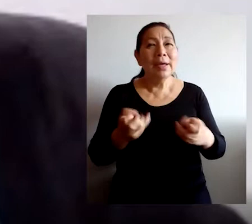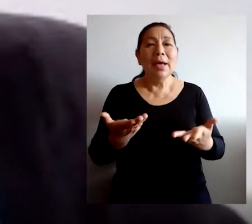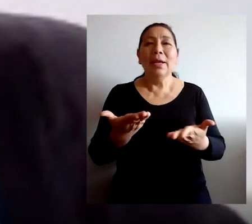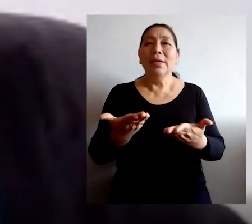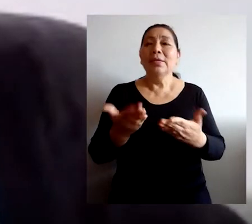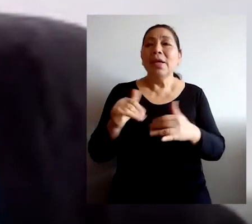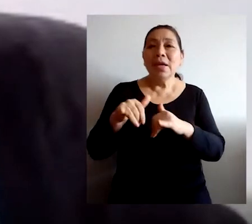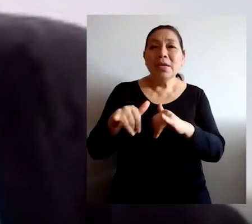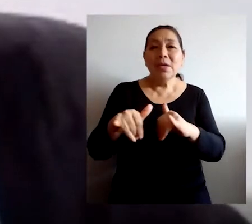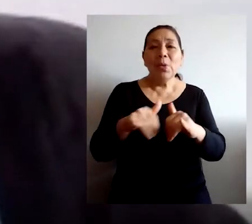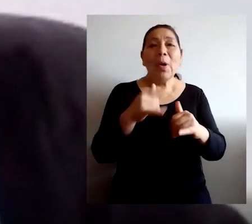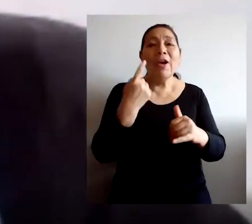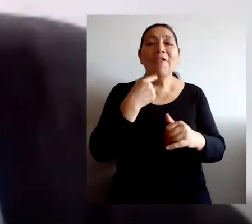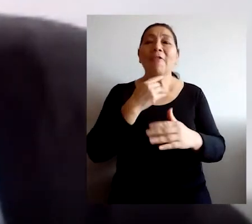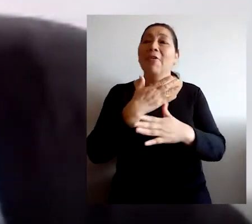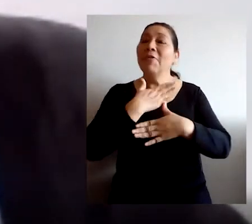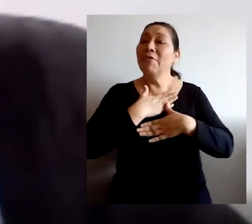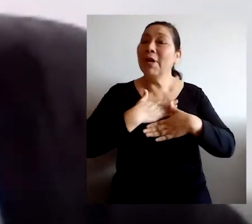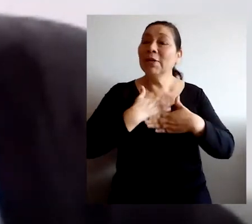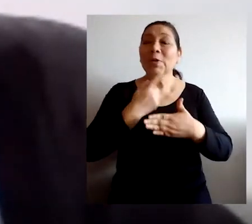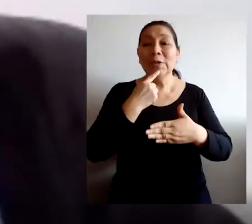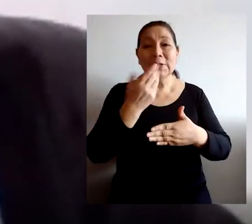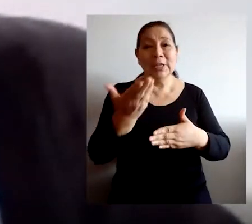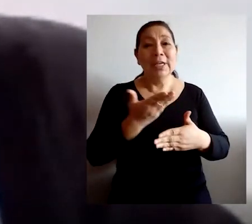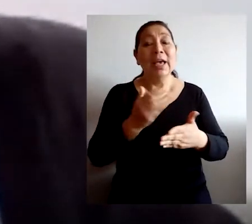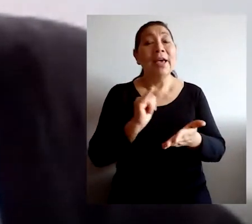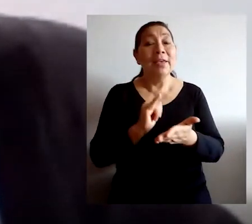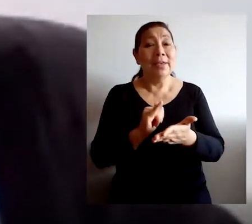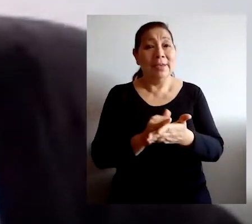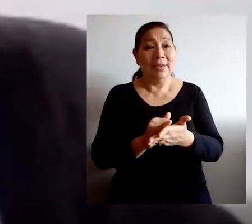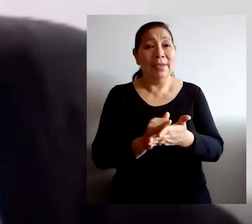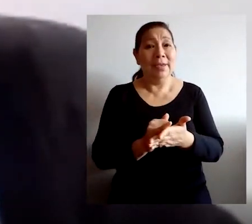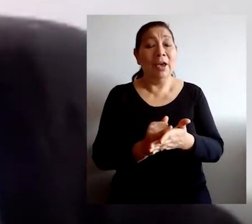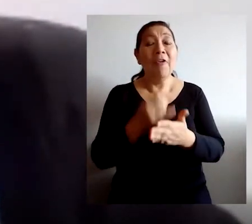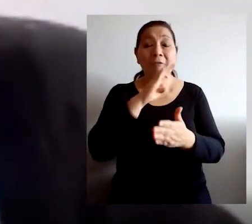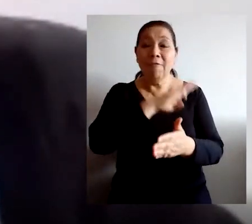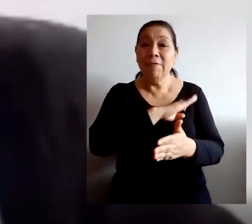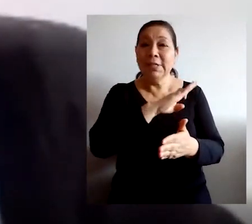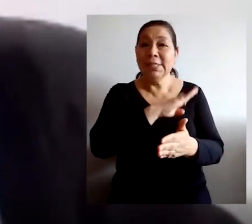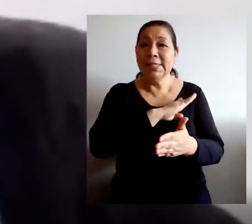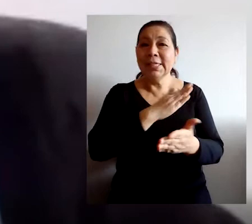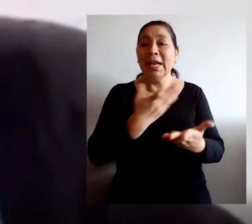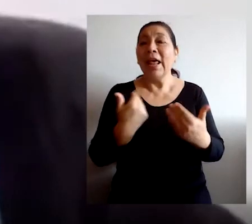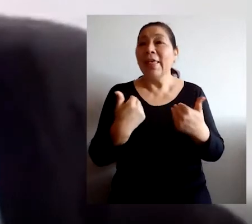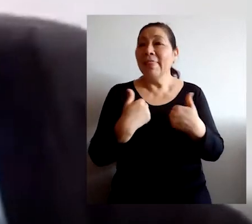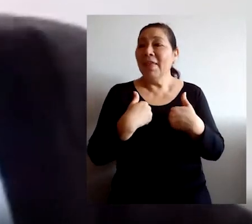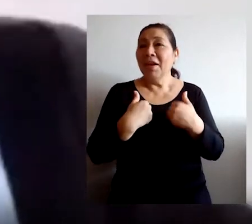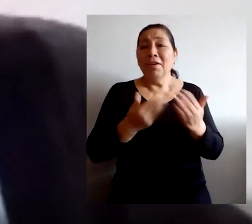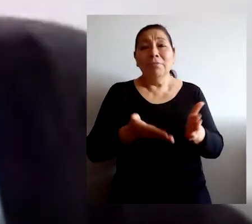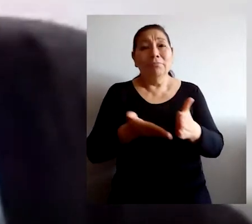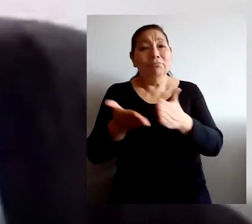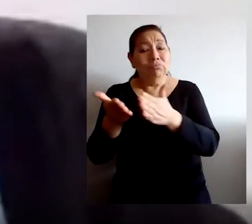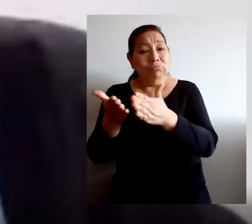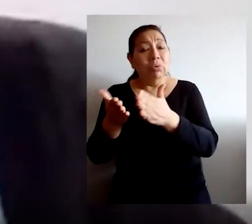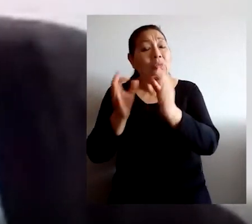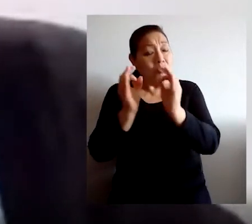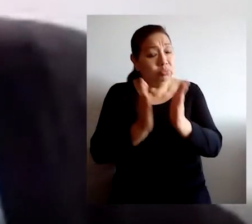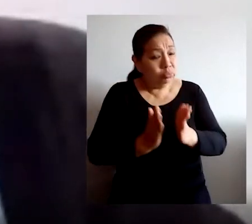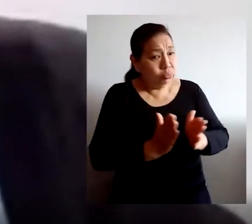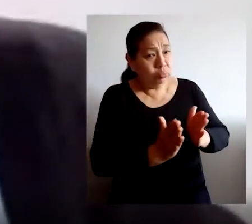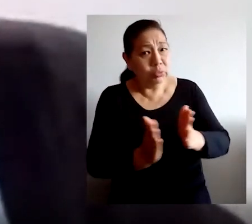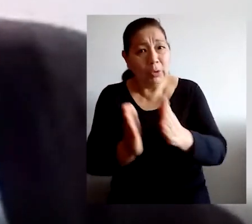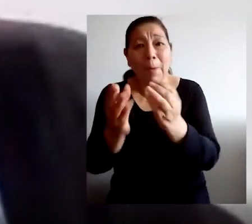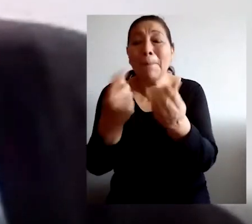la vía igualmente satisfactoria, ha señalado que los casos de confiscación deben irse a la vía